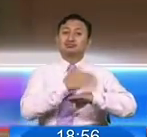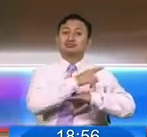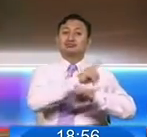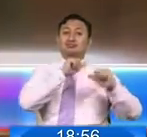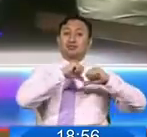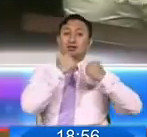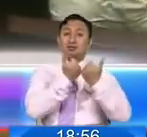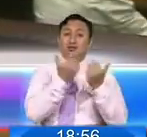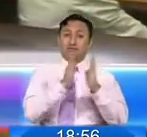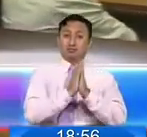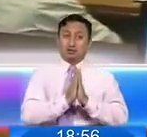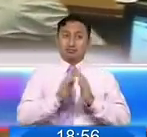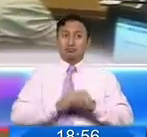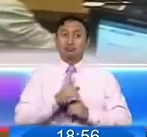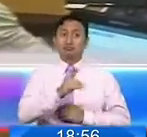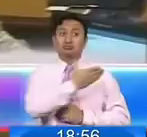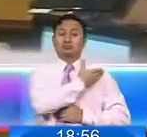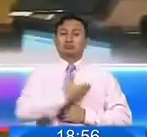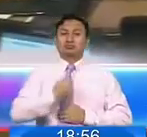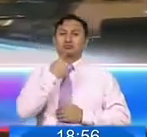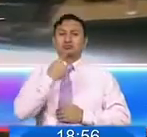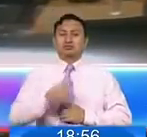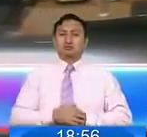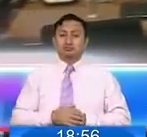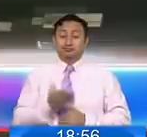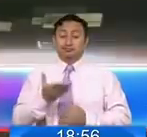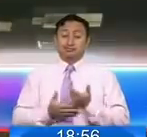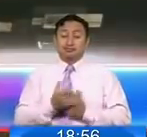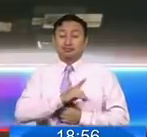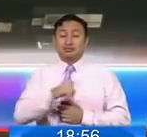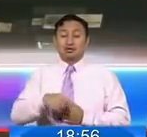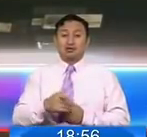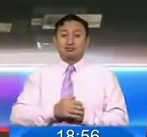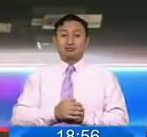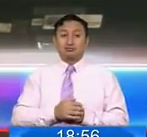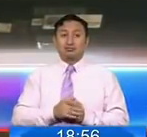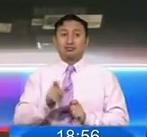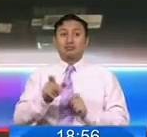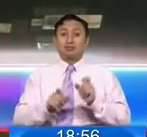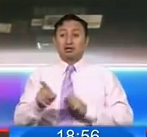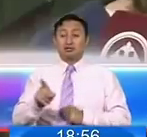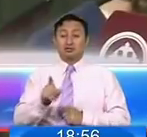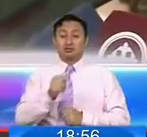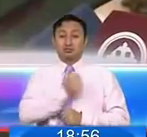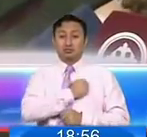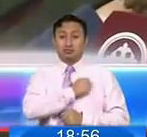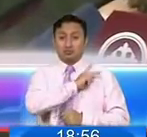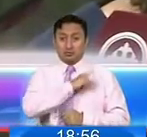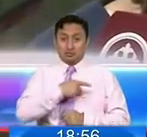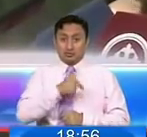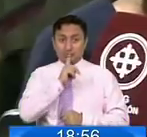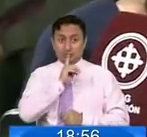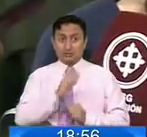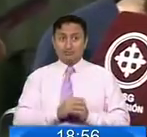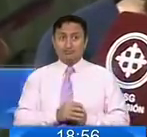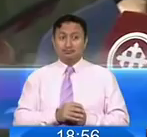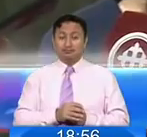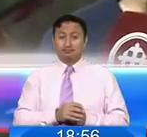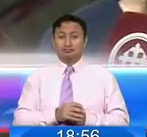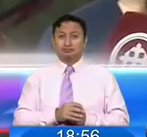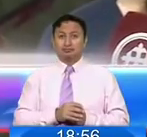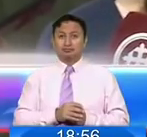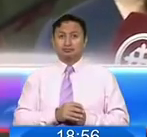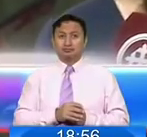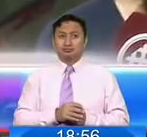asamblea, cuya presidenta señaló que podría estar en riesgo la intimidad de los asambleístas. Lo trasladé al comandante general